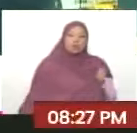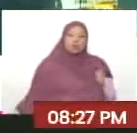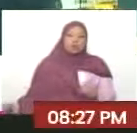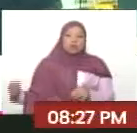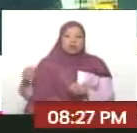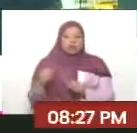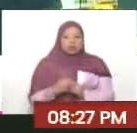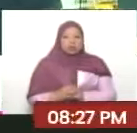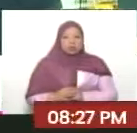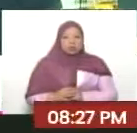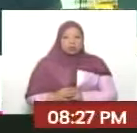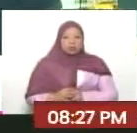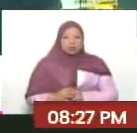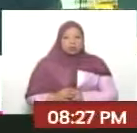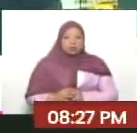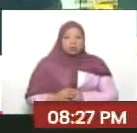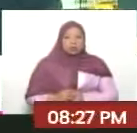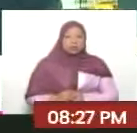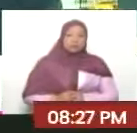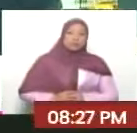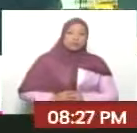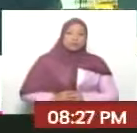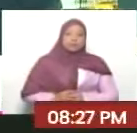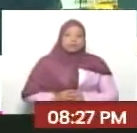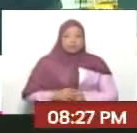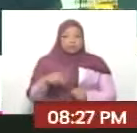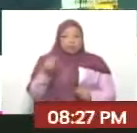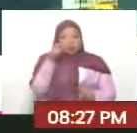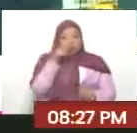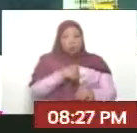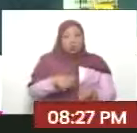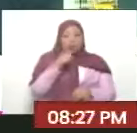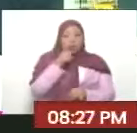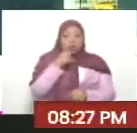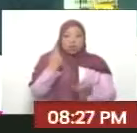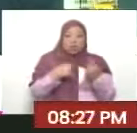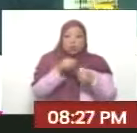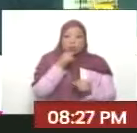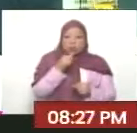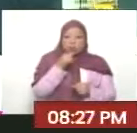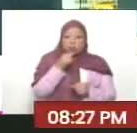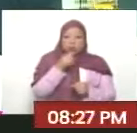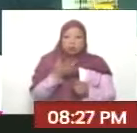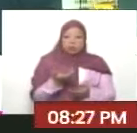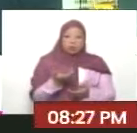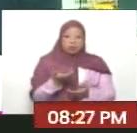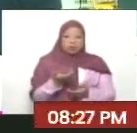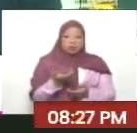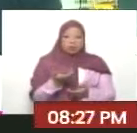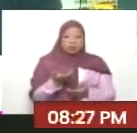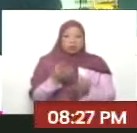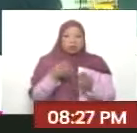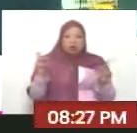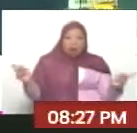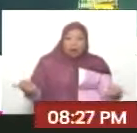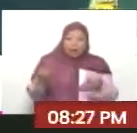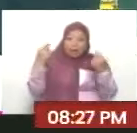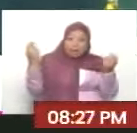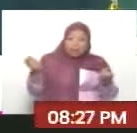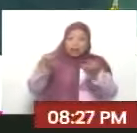publicidad de esa. Debe ser. De todos esos bichos. Porque todo eso está conectado por algoritmo, lo que usted consume en las redes sociales. Correcto. Entonces tiene una